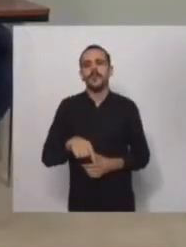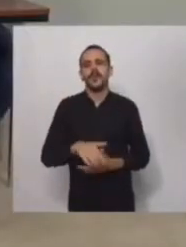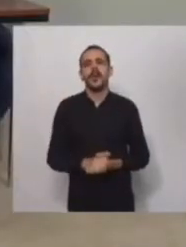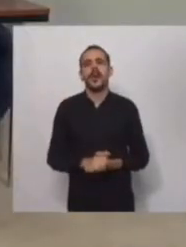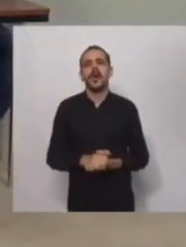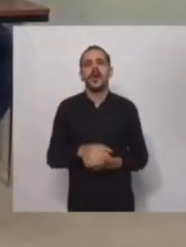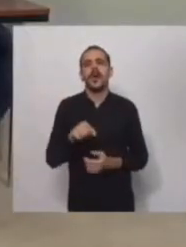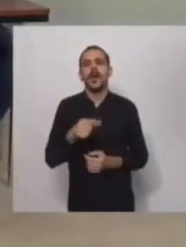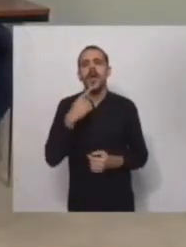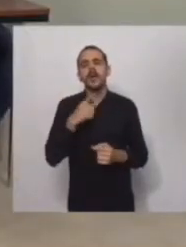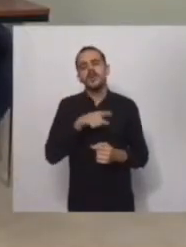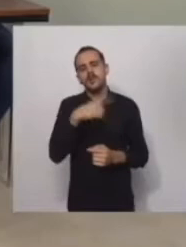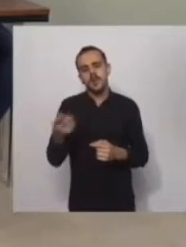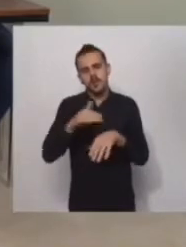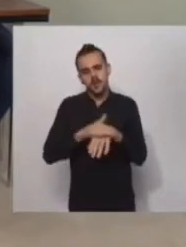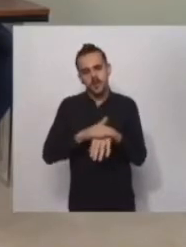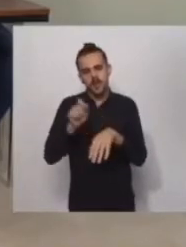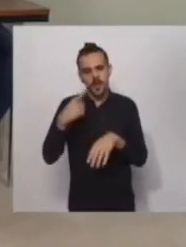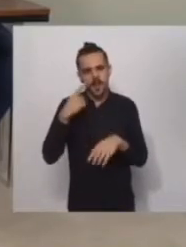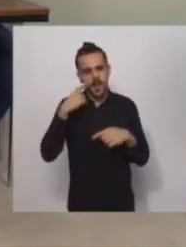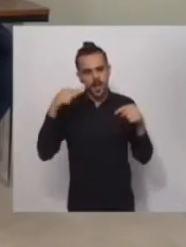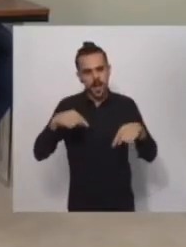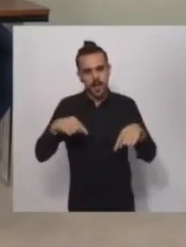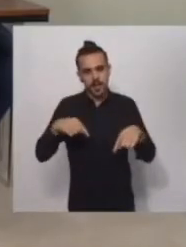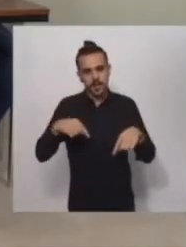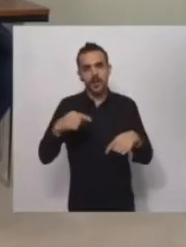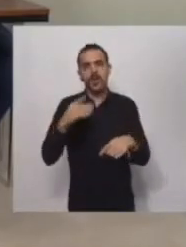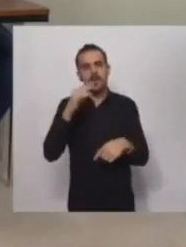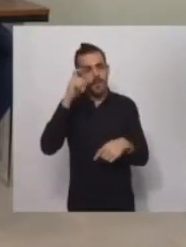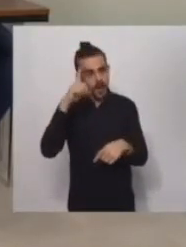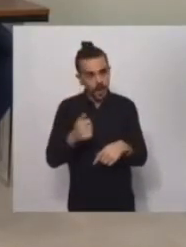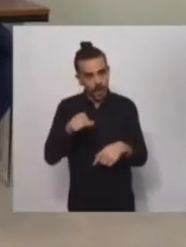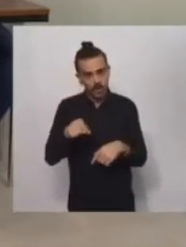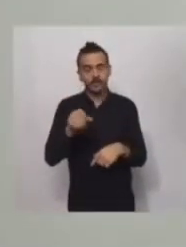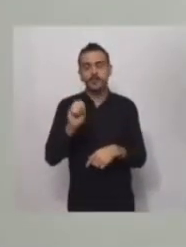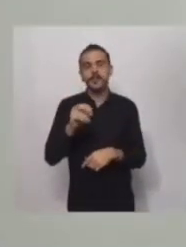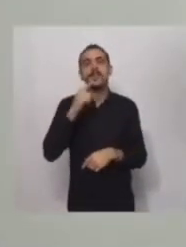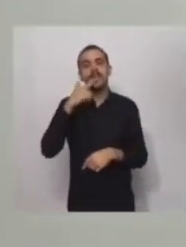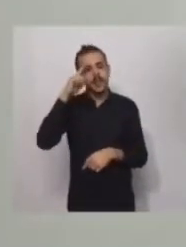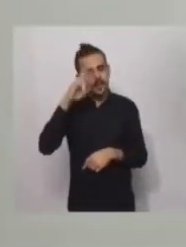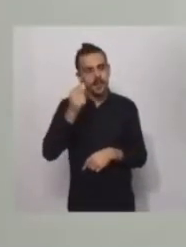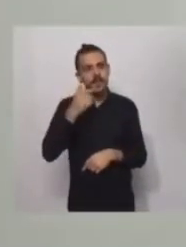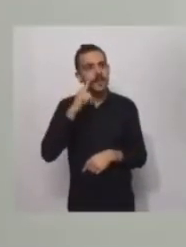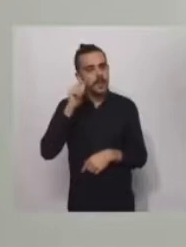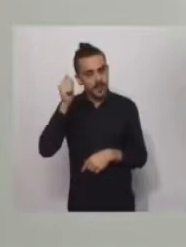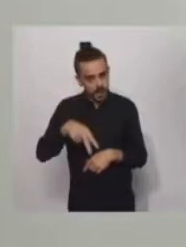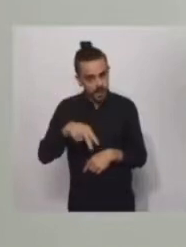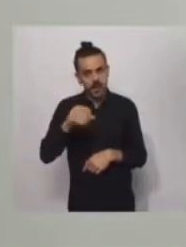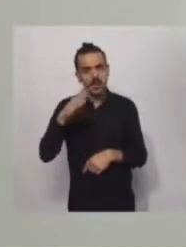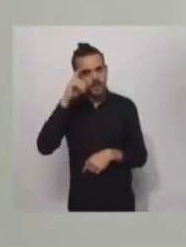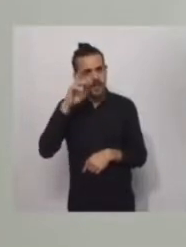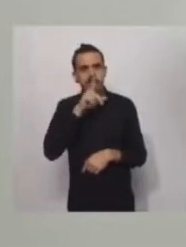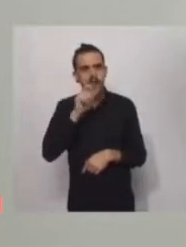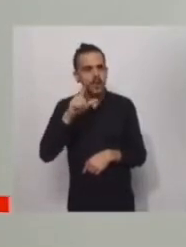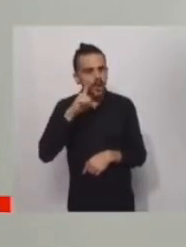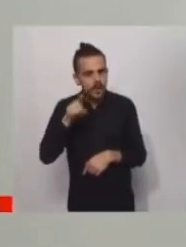estar presente en ese acompañamiento. O quién no dice, tal vez articulemos trabajo con CGE en un reinicio de clases que se proponga